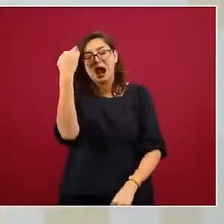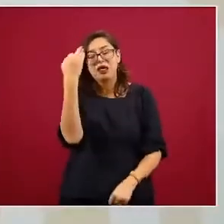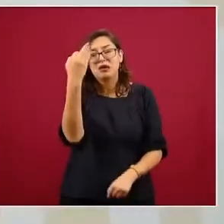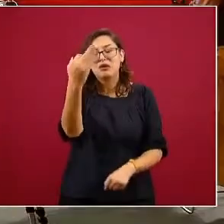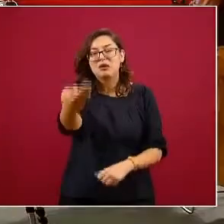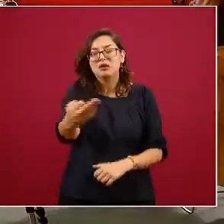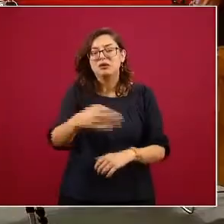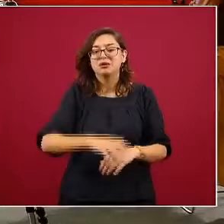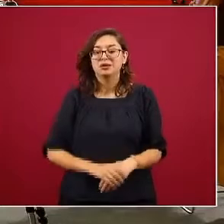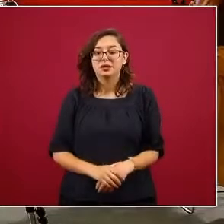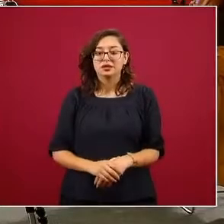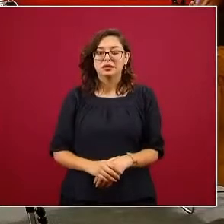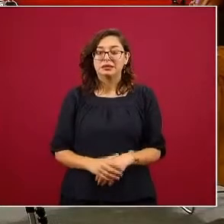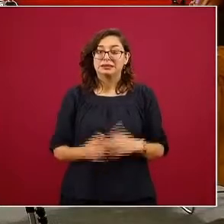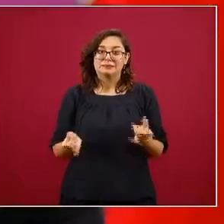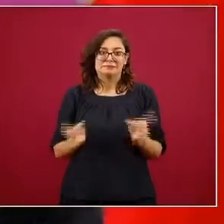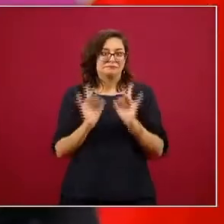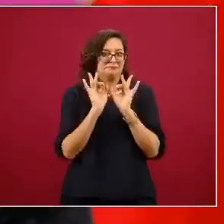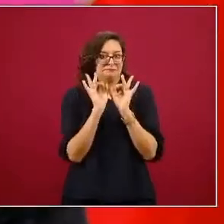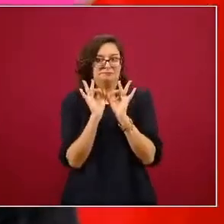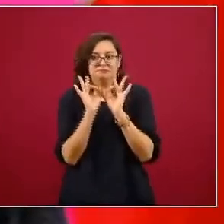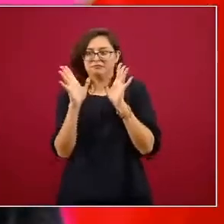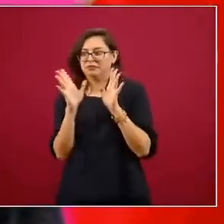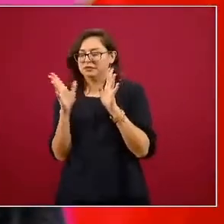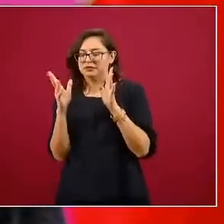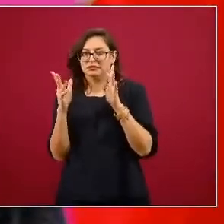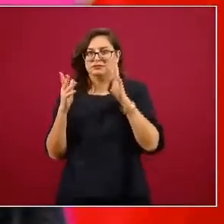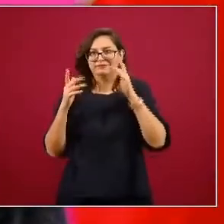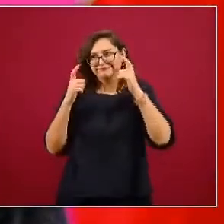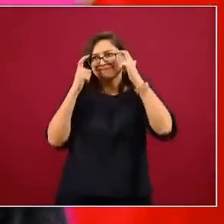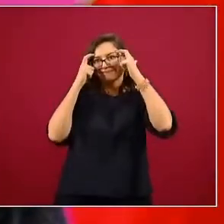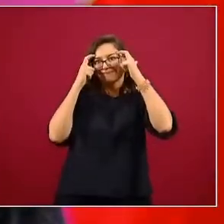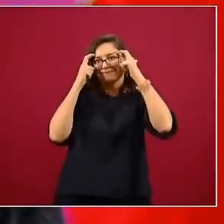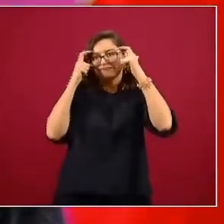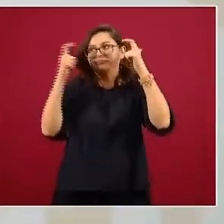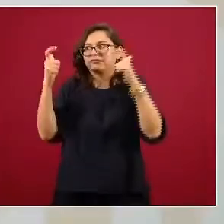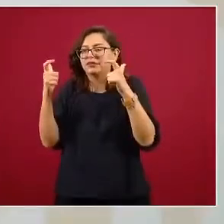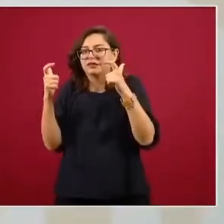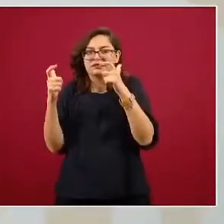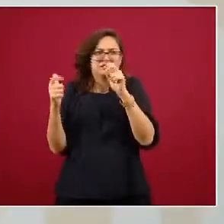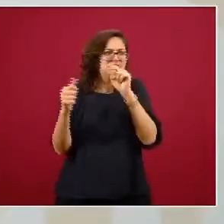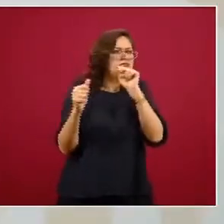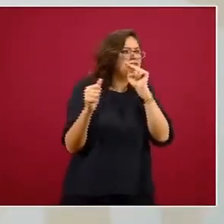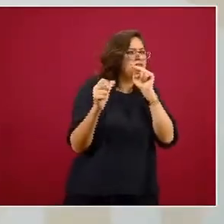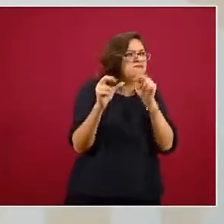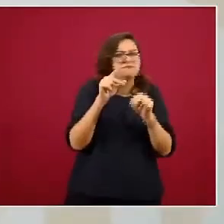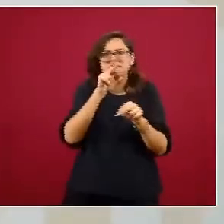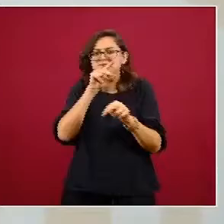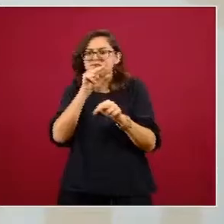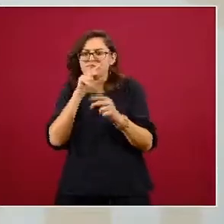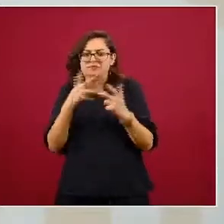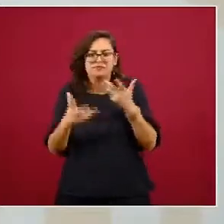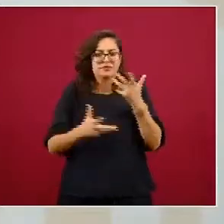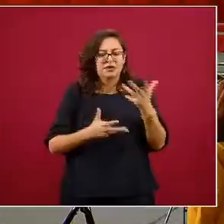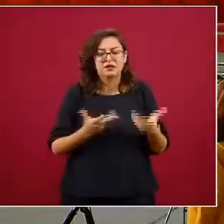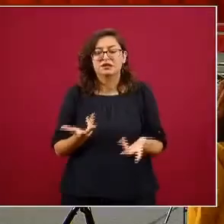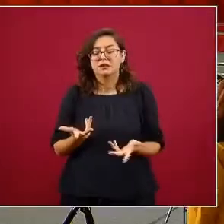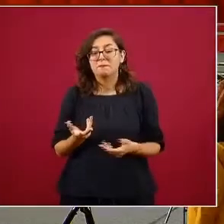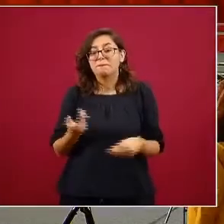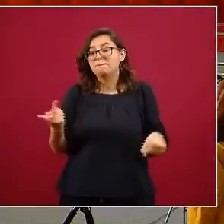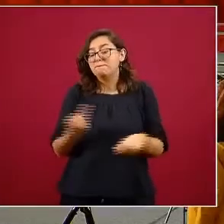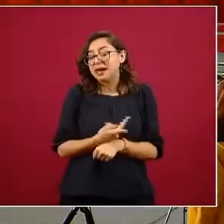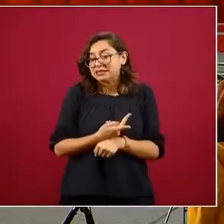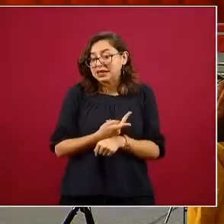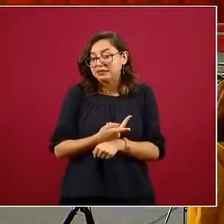pues obviamente este componente generó inquietudes. ¿Qué ocurrió? Que decidimos, de común